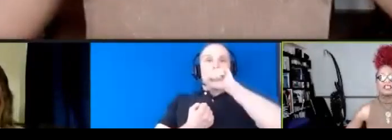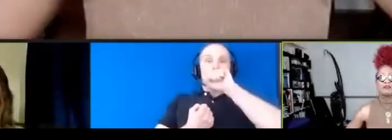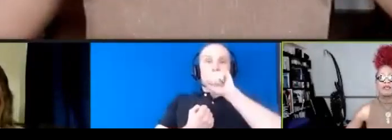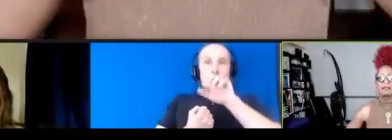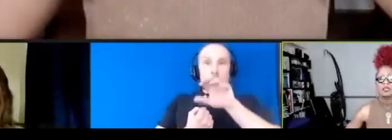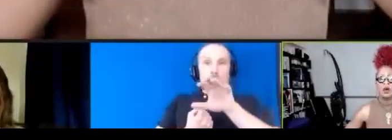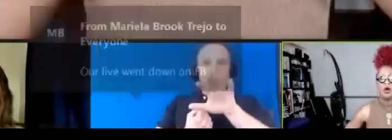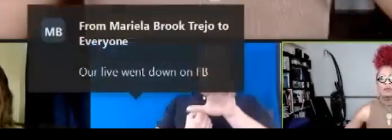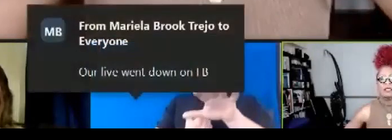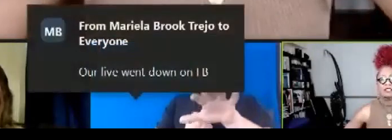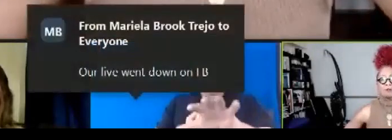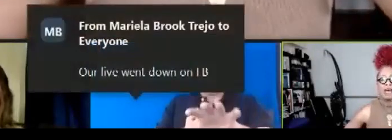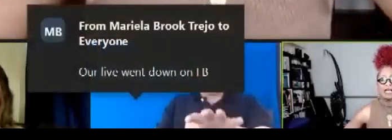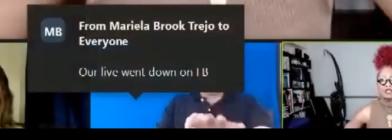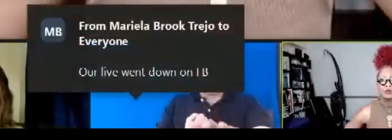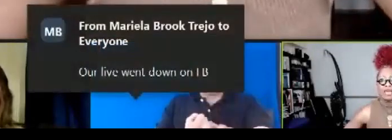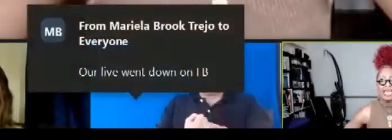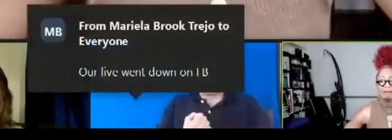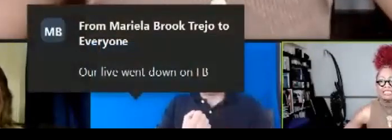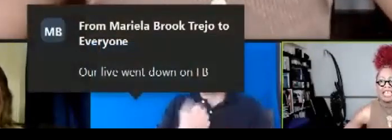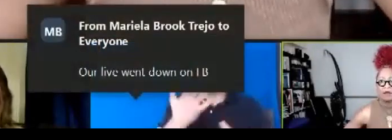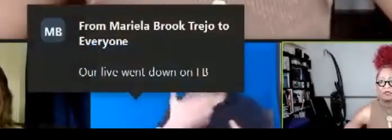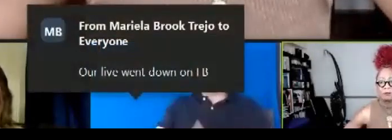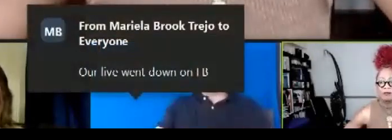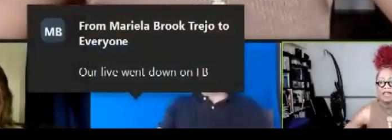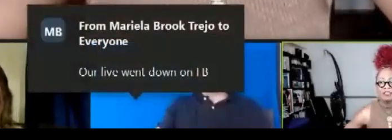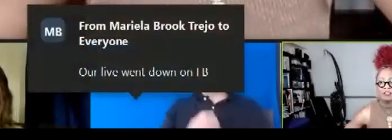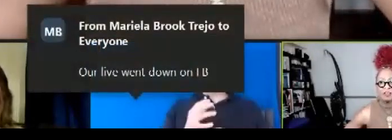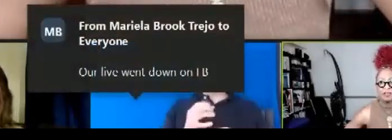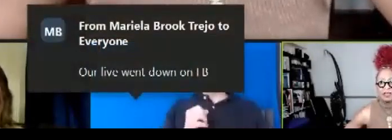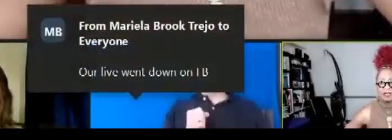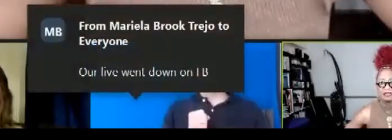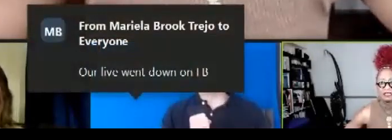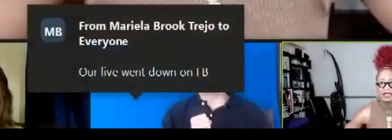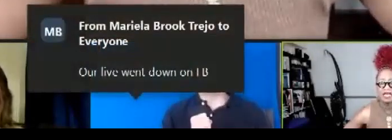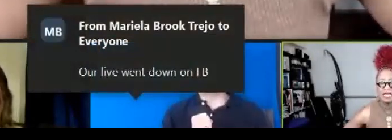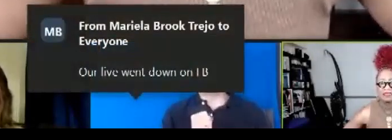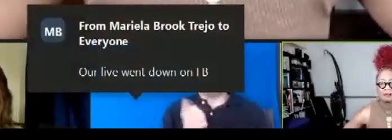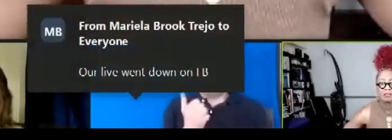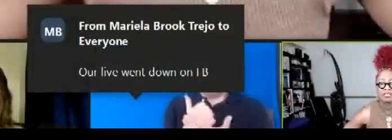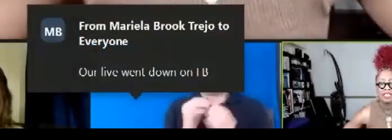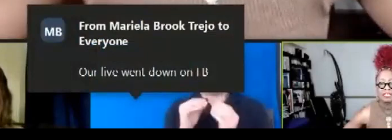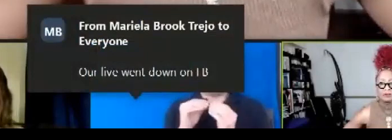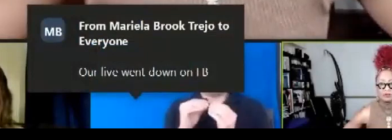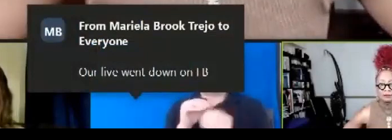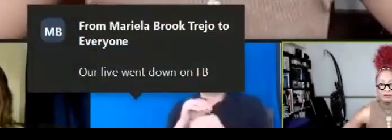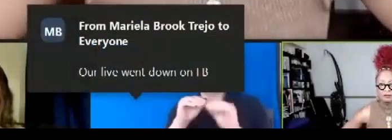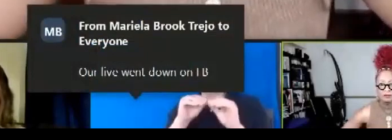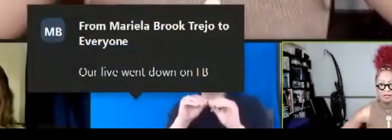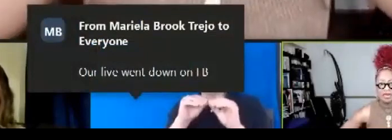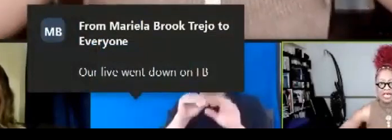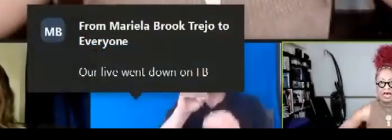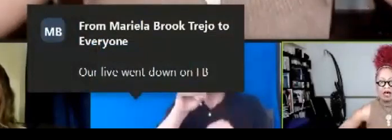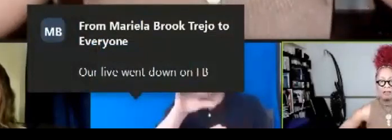mejor en zen bien respiren para adentro y vamos a expander respirar